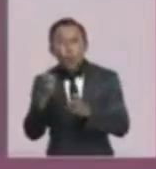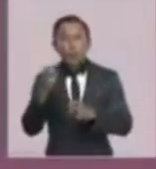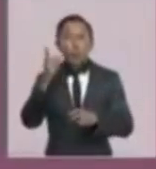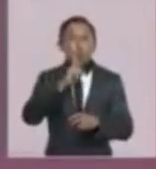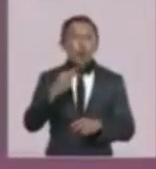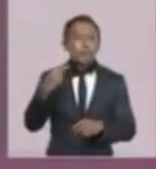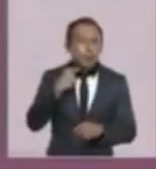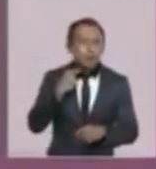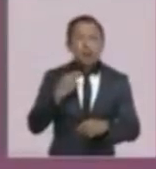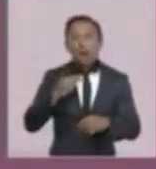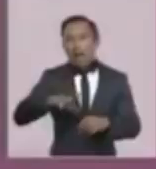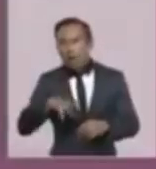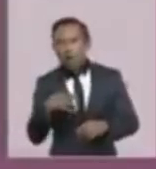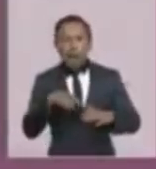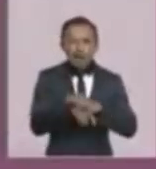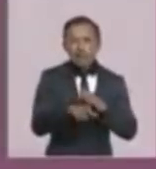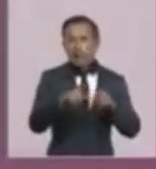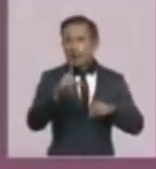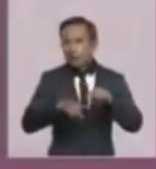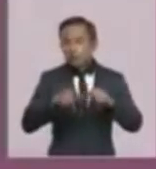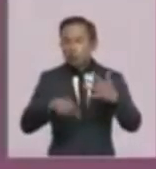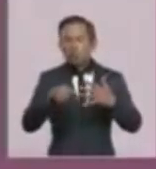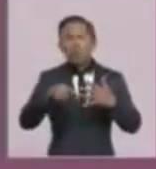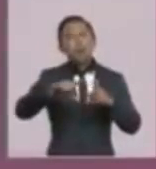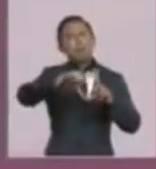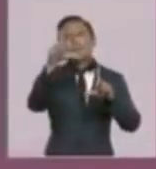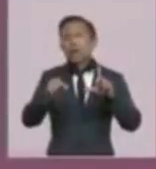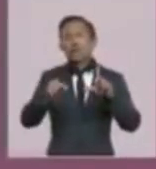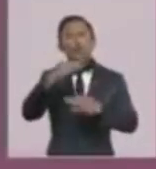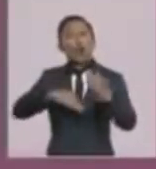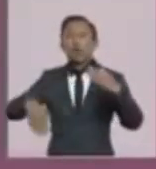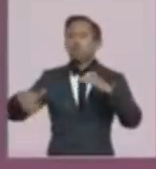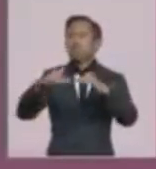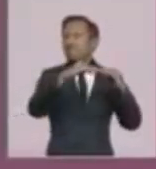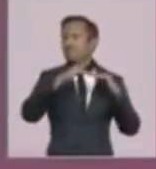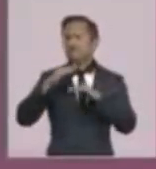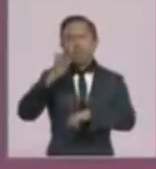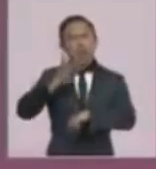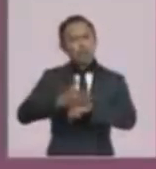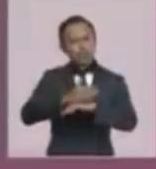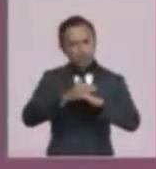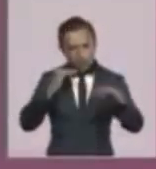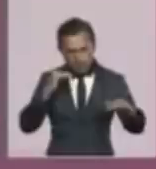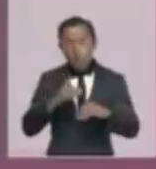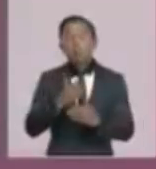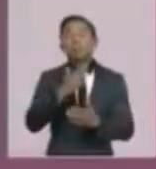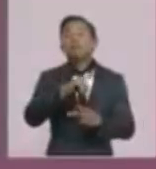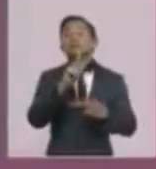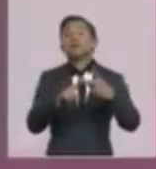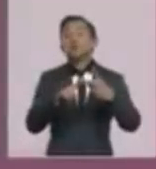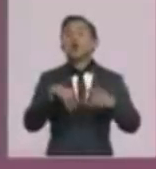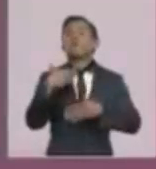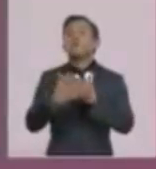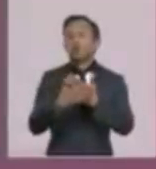homicidio, se castiguen igual en todo el país. Segundo, voy a crear una agencia de investigación especializada en